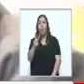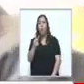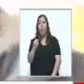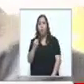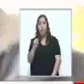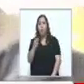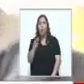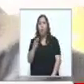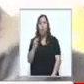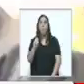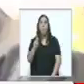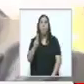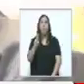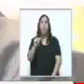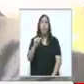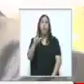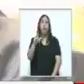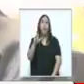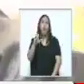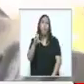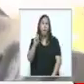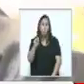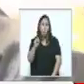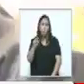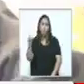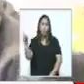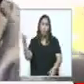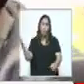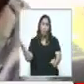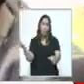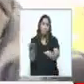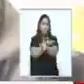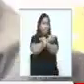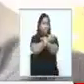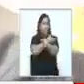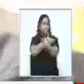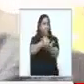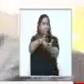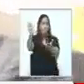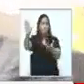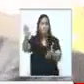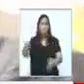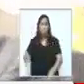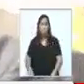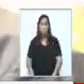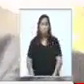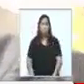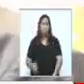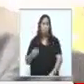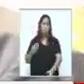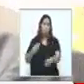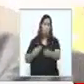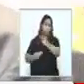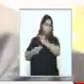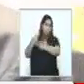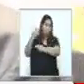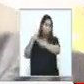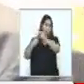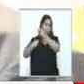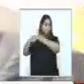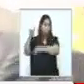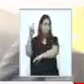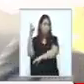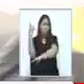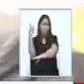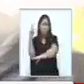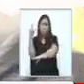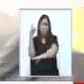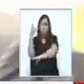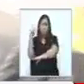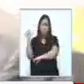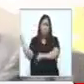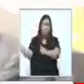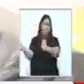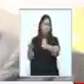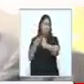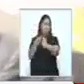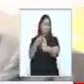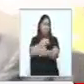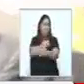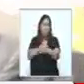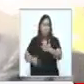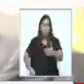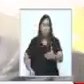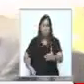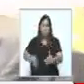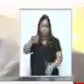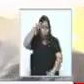indígena que llegó a ser el primer presidente en la historia de Bolivia, el indígena que nunca fue a una